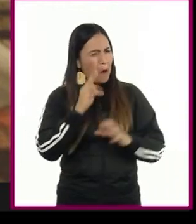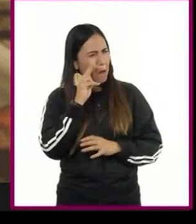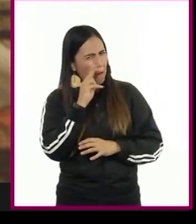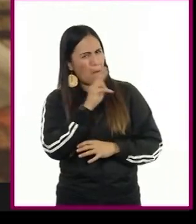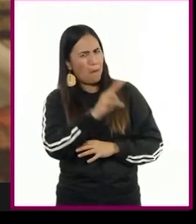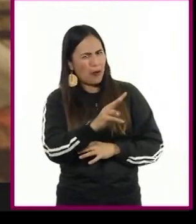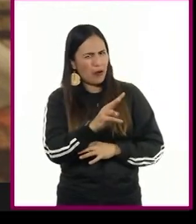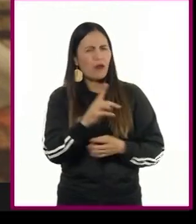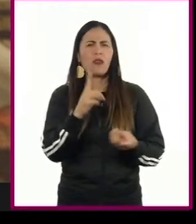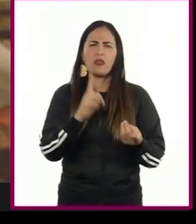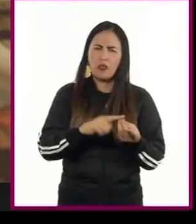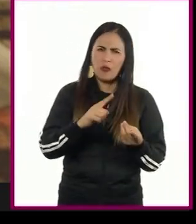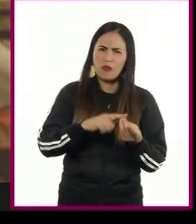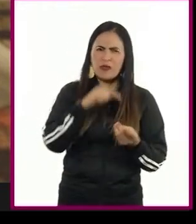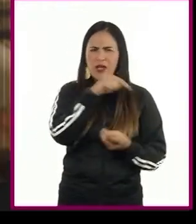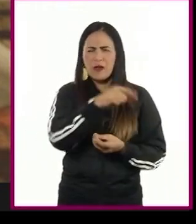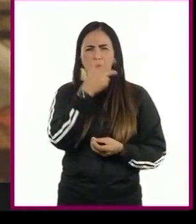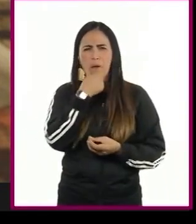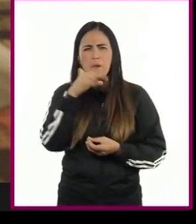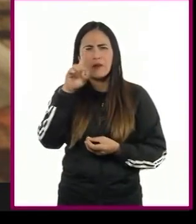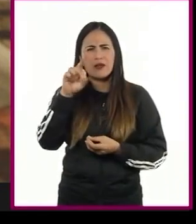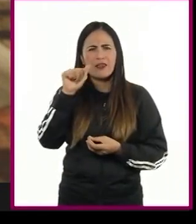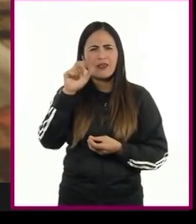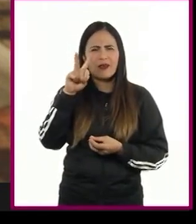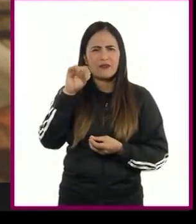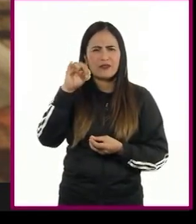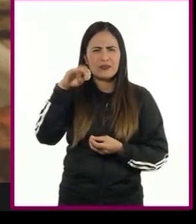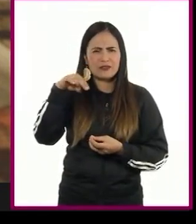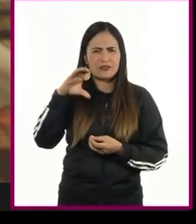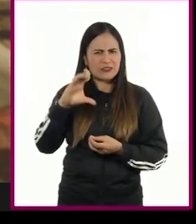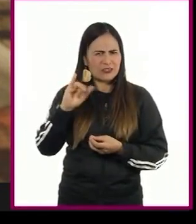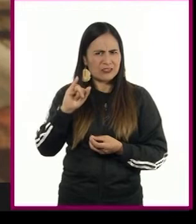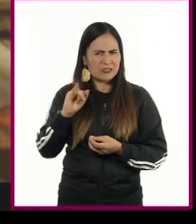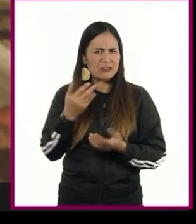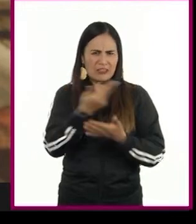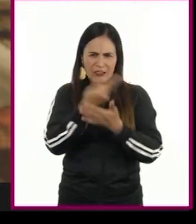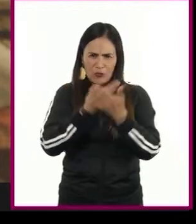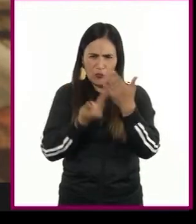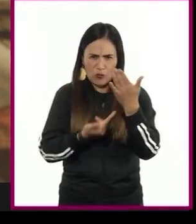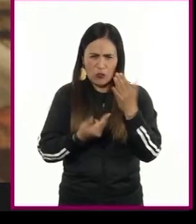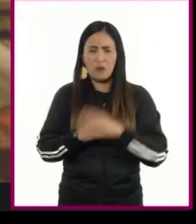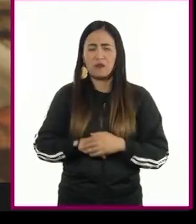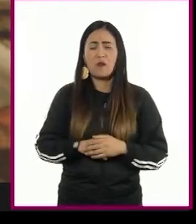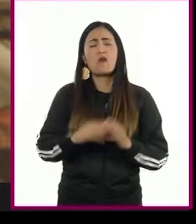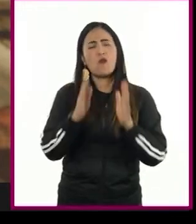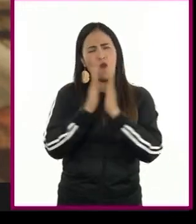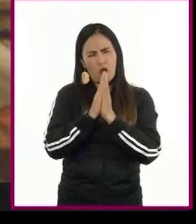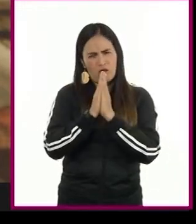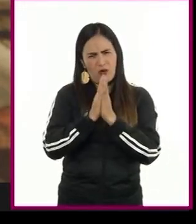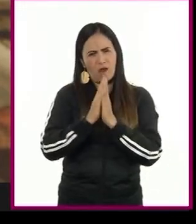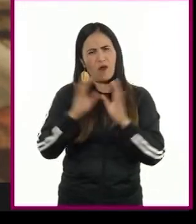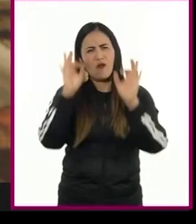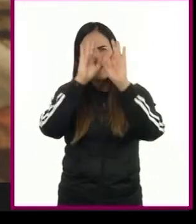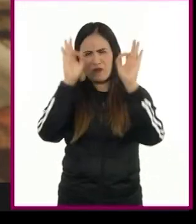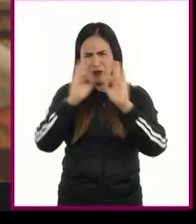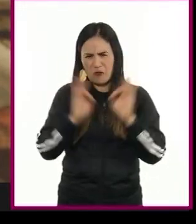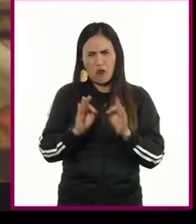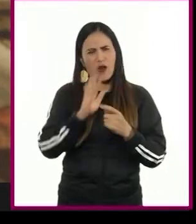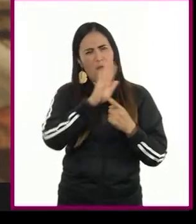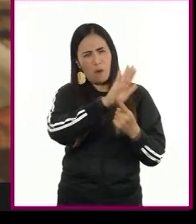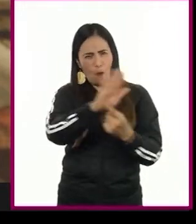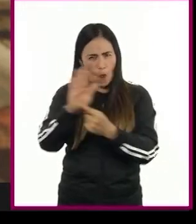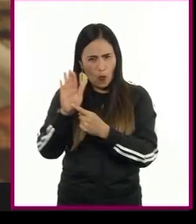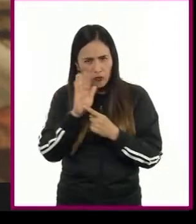tablas dibujadas por Leonardo da Vinci. ¿Podría enseñar a sus alumnos las figuras de las que le hablo? Y alguna de